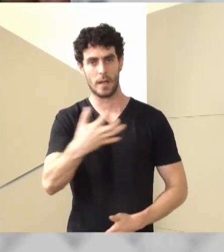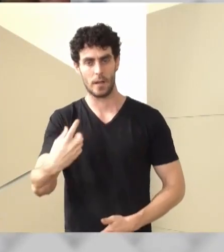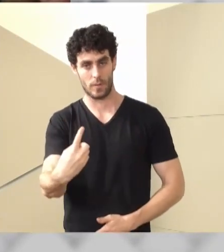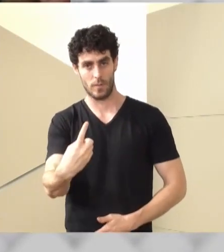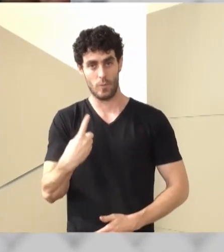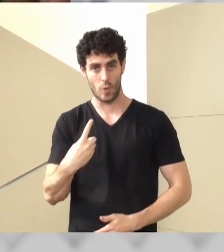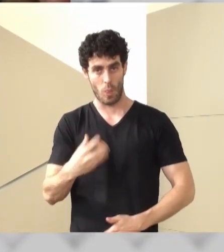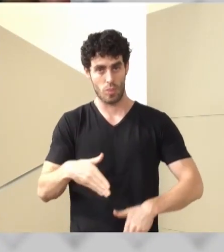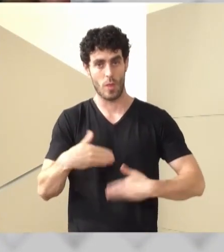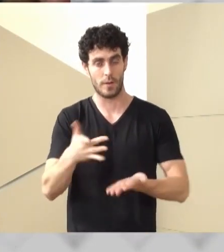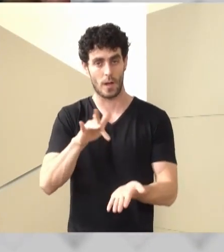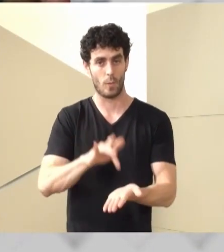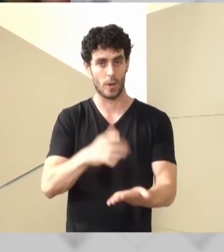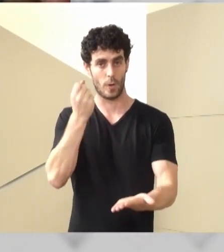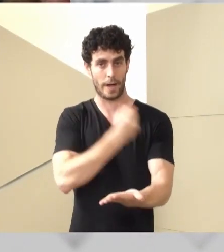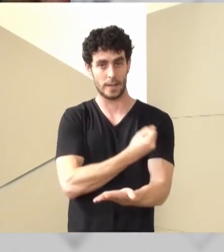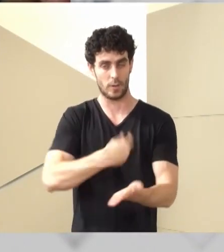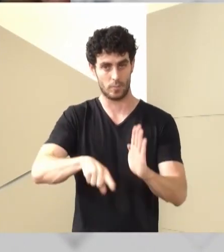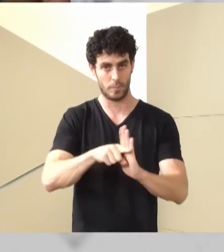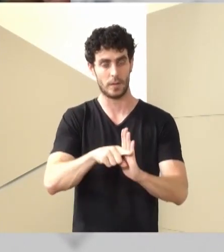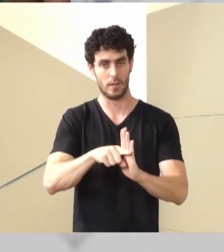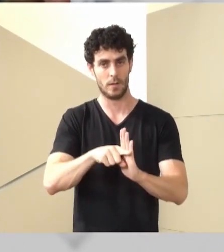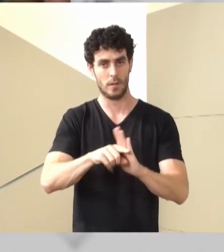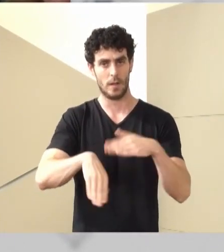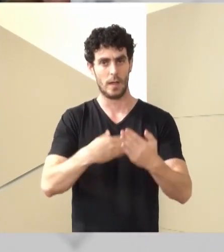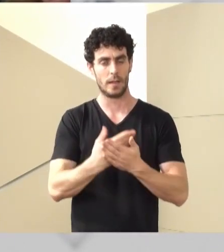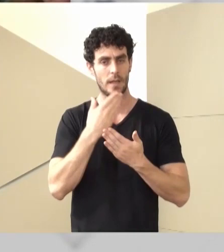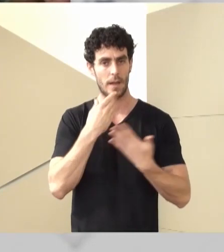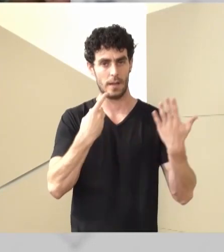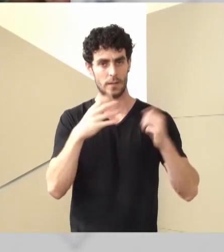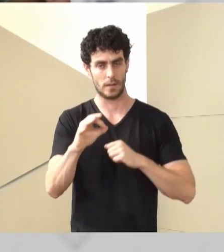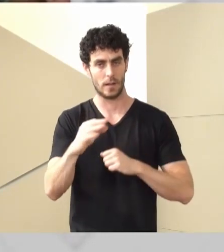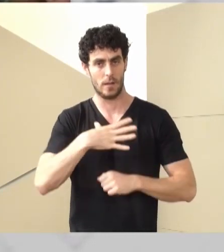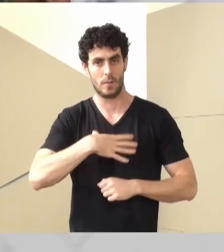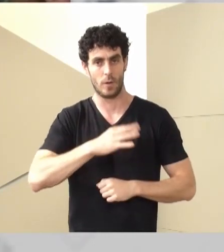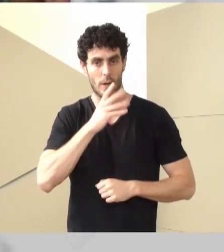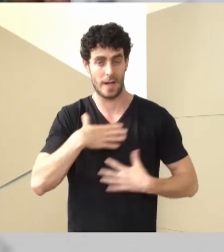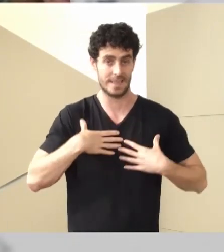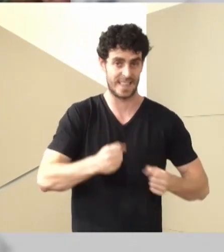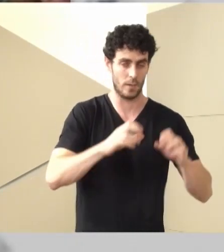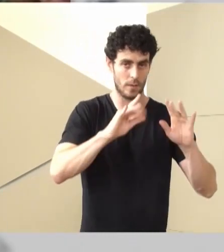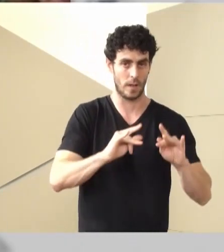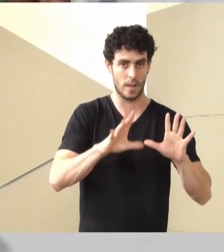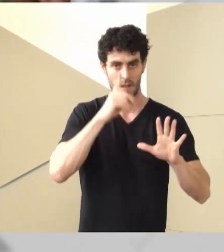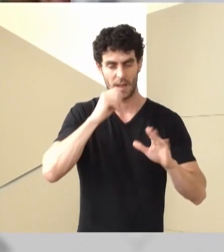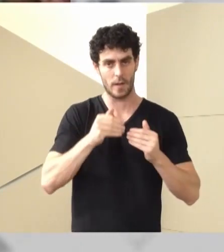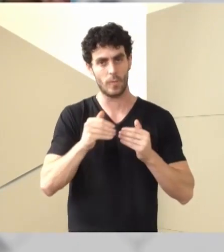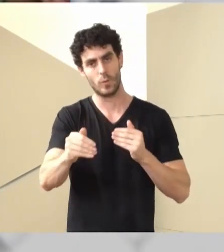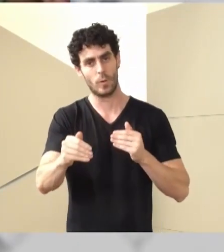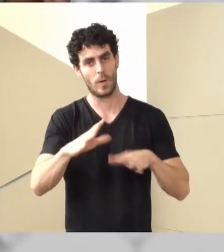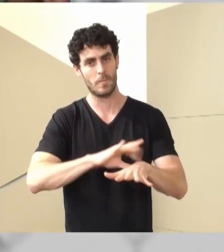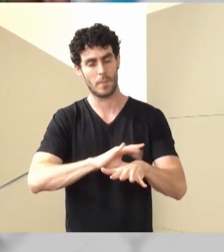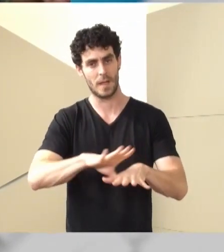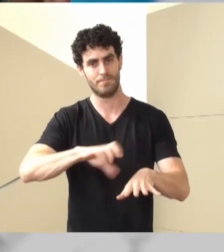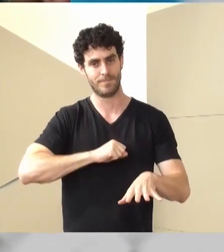donante. Uno cuando se inscribe en el registro está hasta los 60 años. Igual ahora es sano, pero dentro de 10 años tiene una enfermedad y